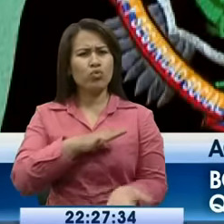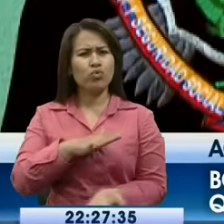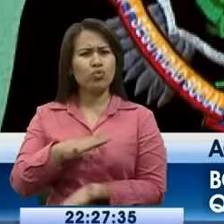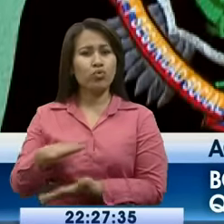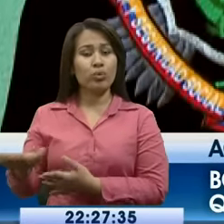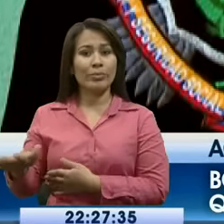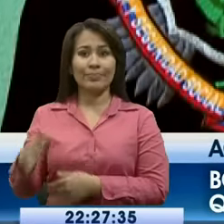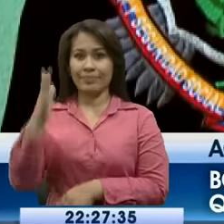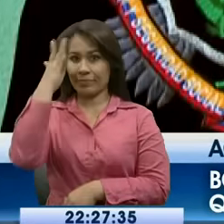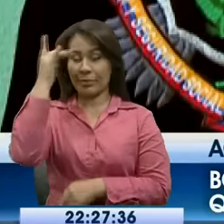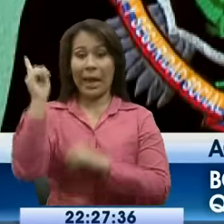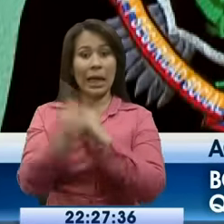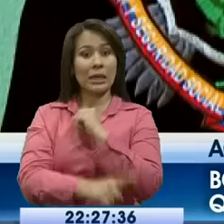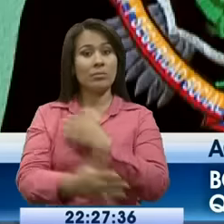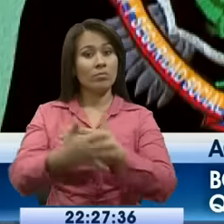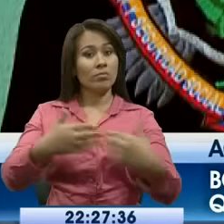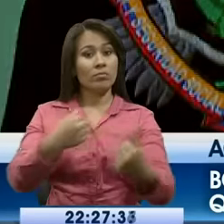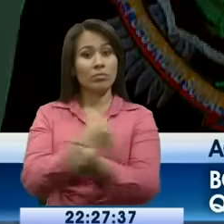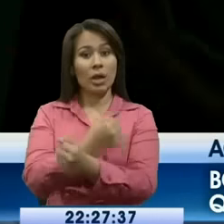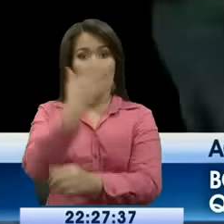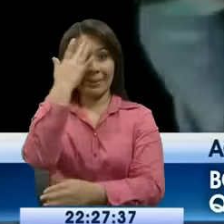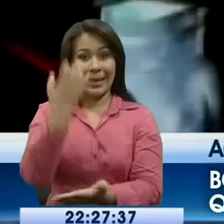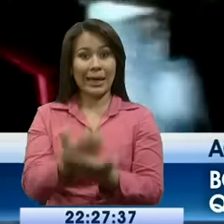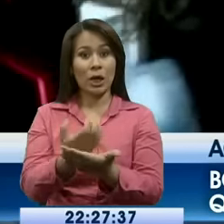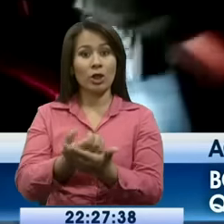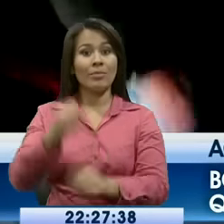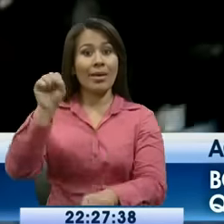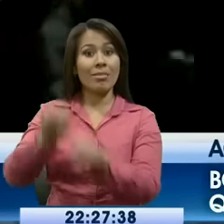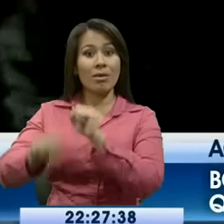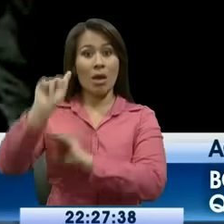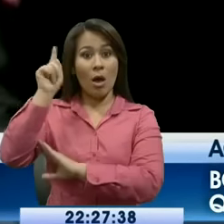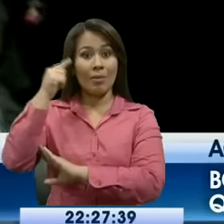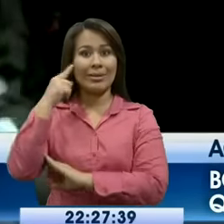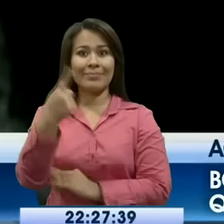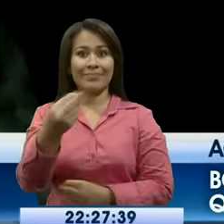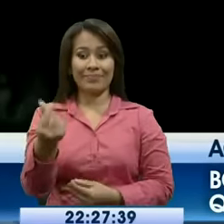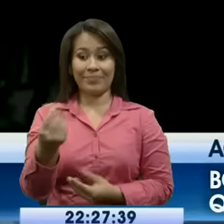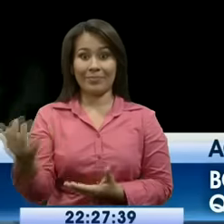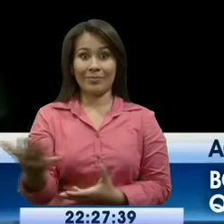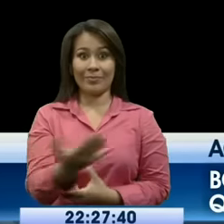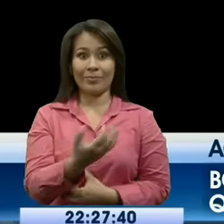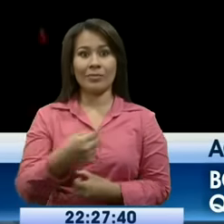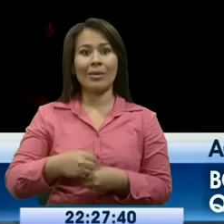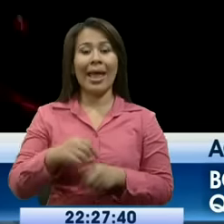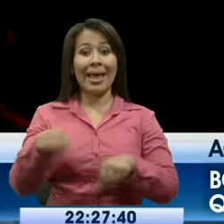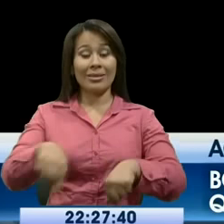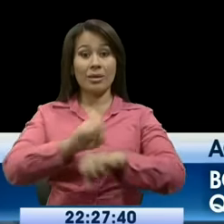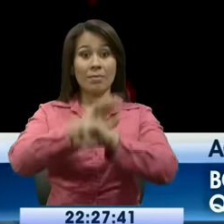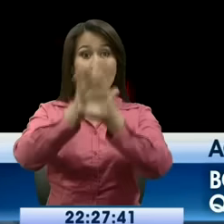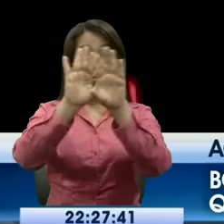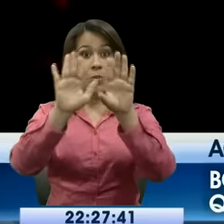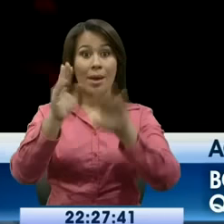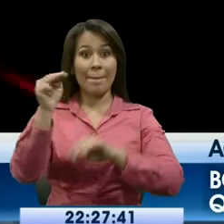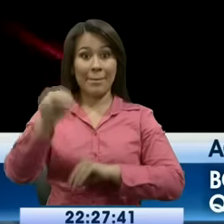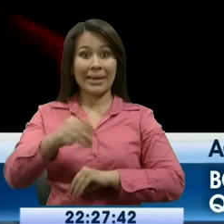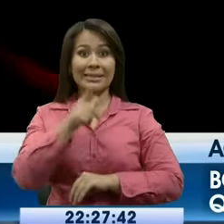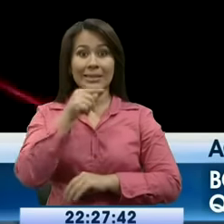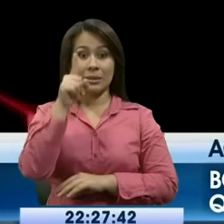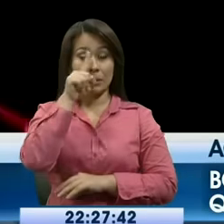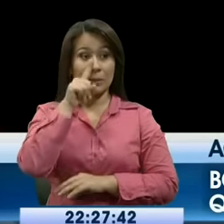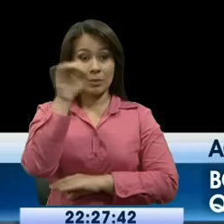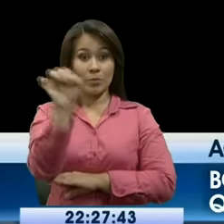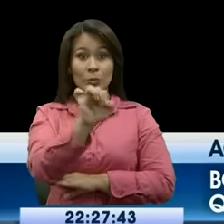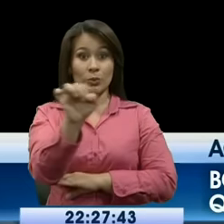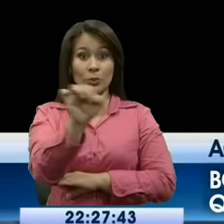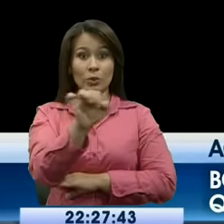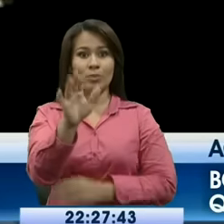que afecta gravemente a la economía del país. Pero el lucrativo negocio fue desarticulado la madrugada de este martes. El chofer del vehículo pesado logró